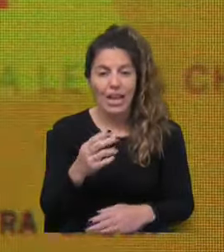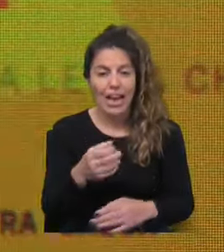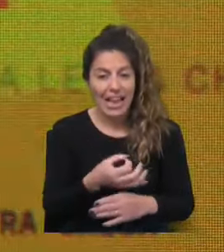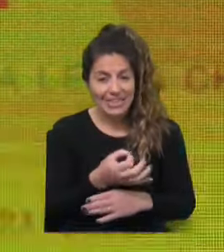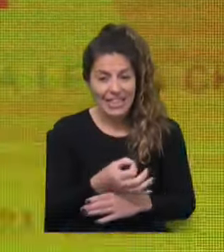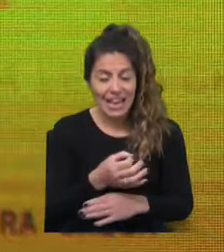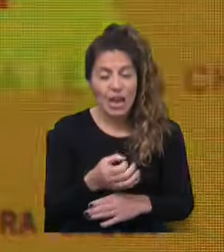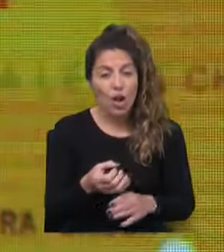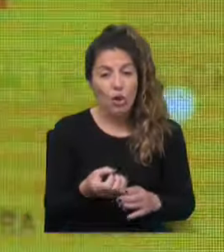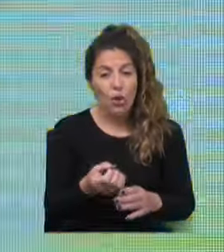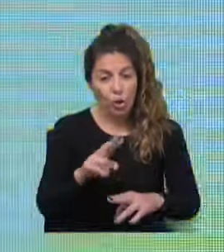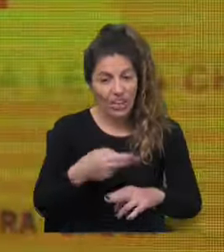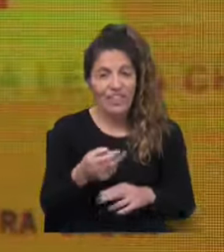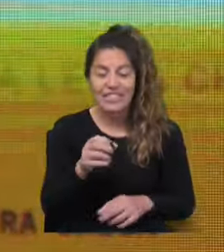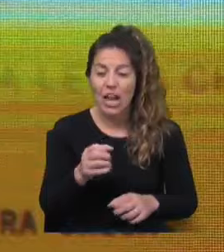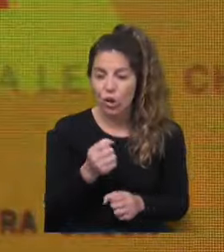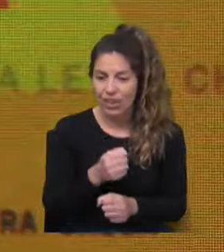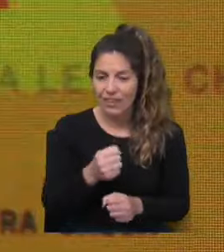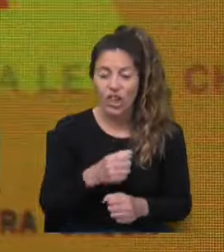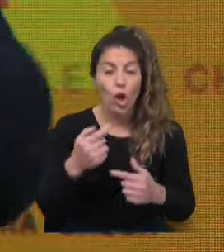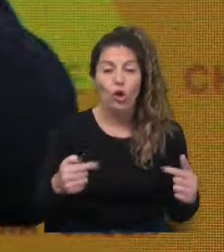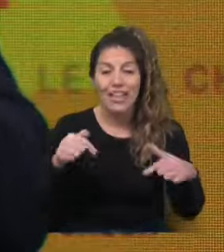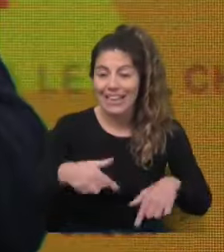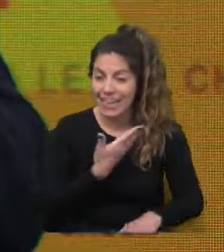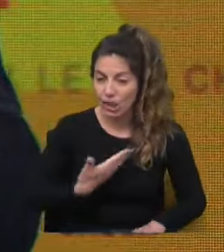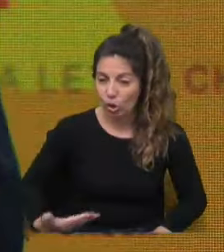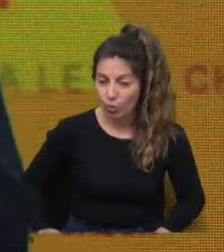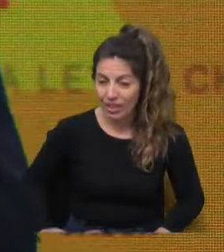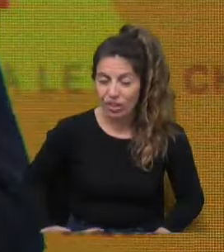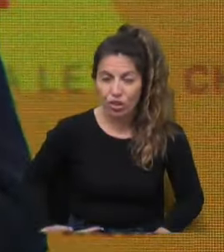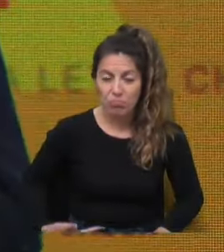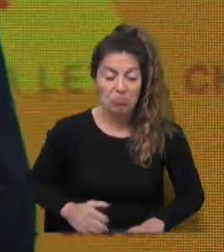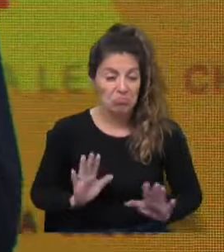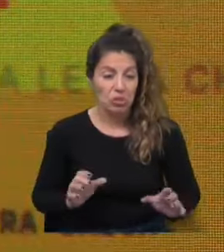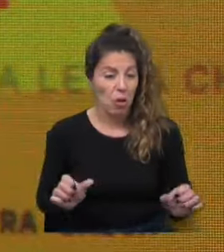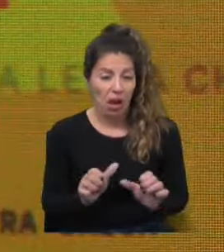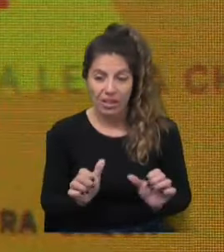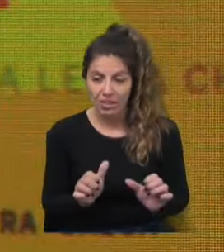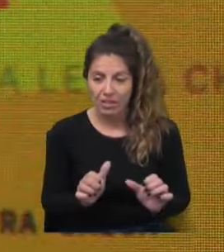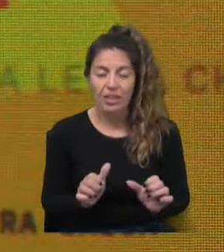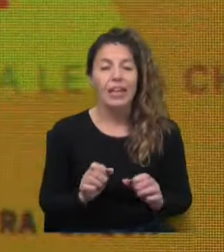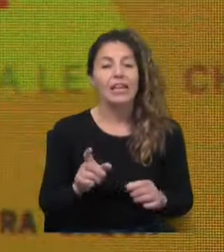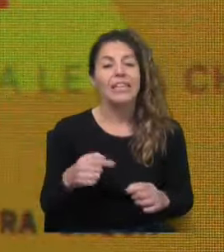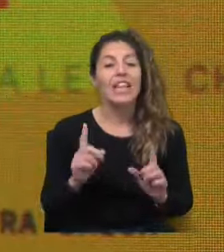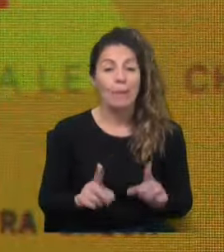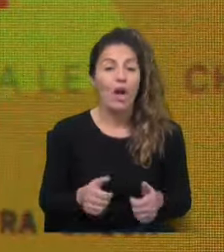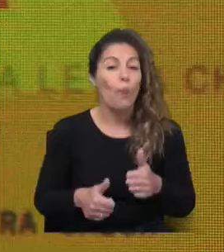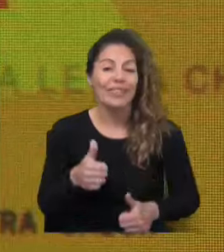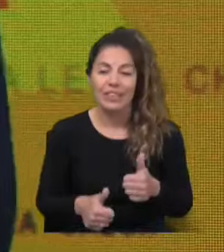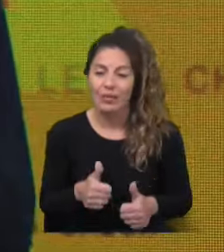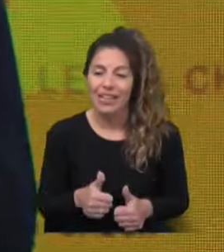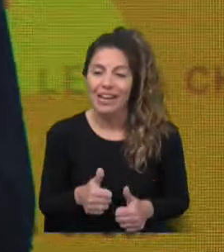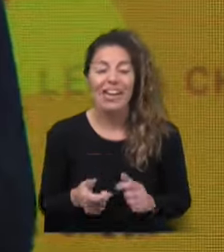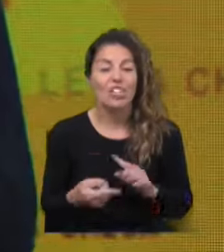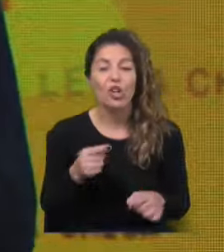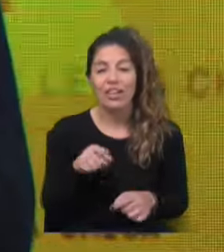de los trabajadores, todas estas cosas que en este gobierno brillaron por su ausencia, y competitividad, y eso tiene que